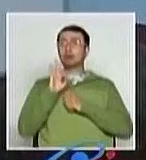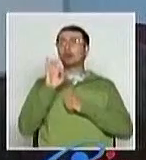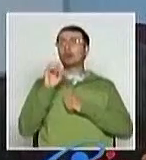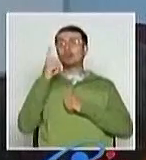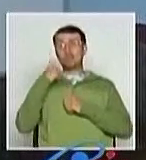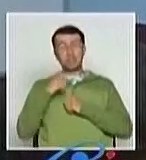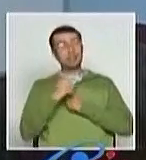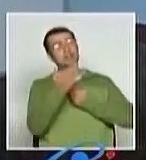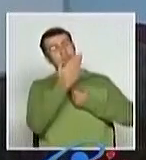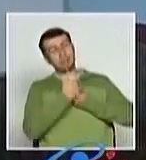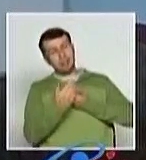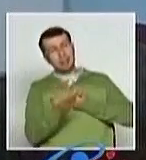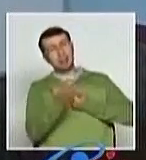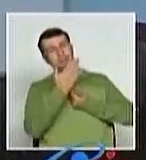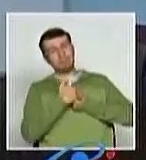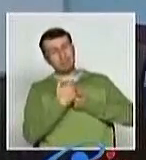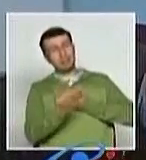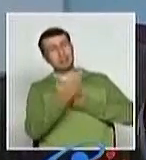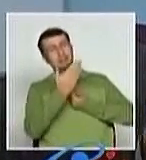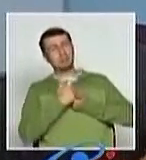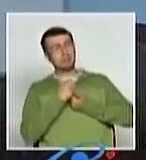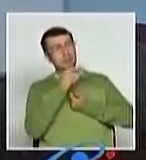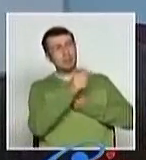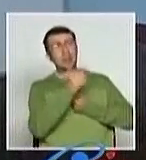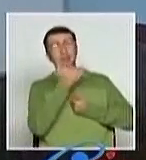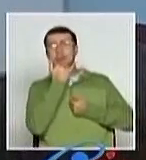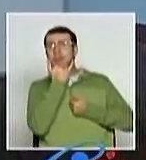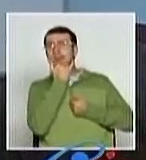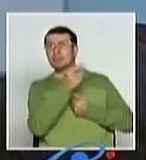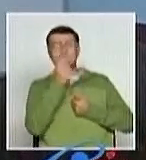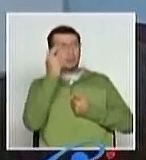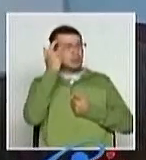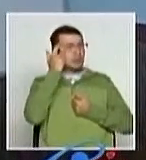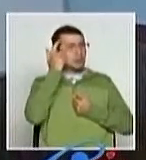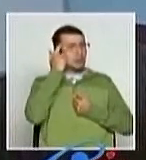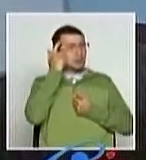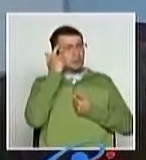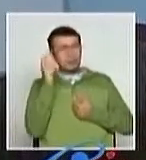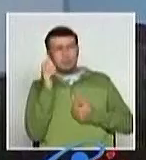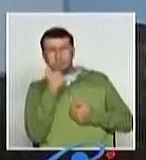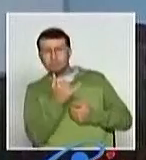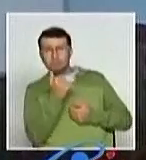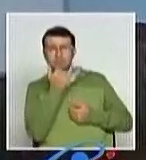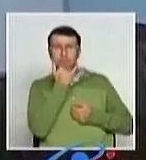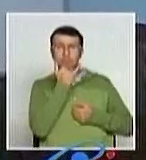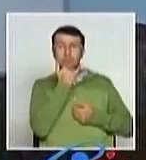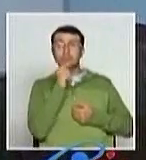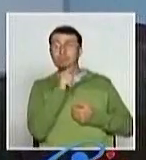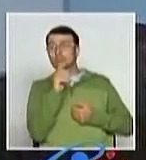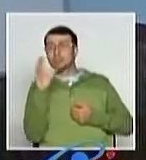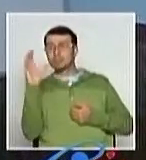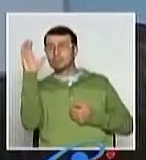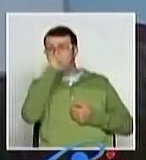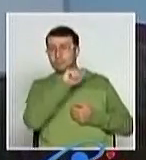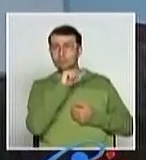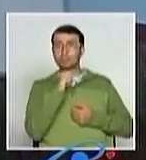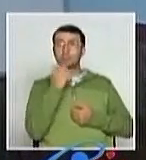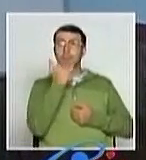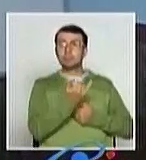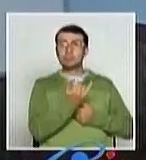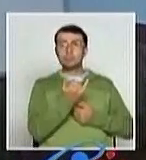del bienestar a identificar Qué era lo que había en su mundo psíquico y saben qué descubrimos señores televidentes y señoras televidentes